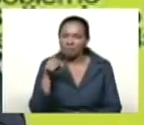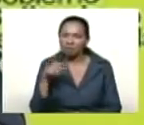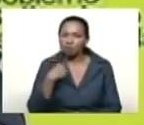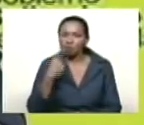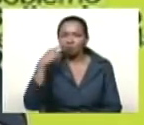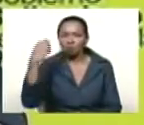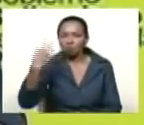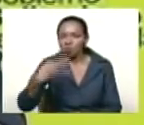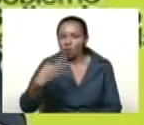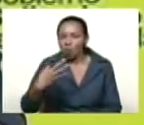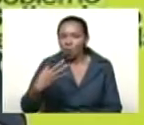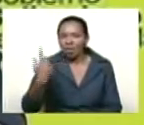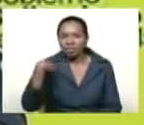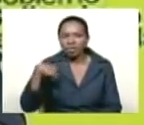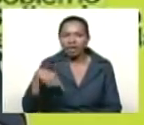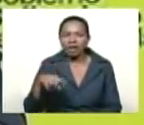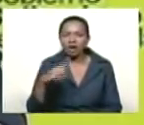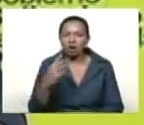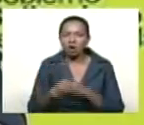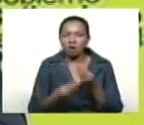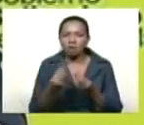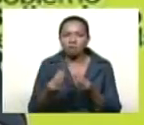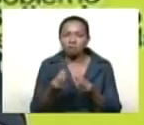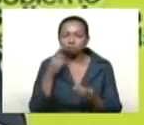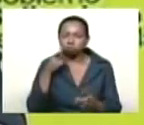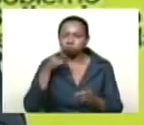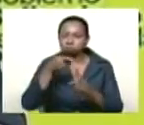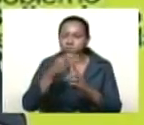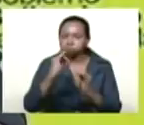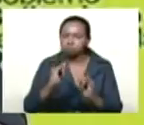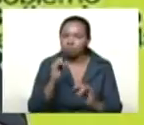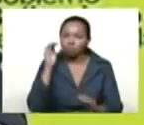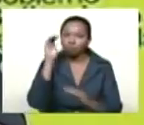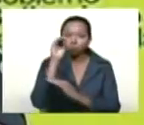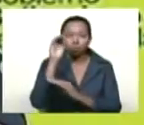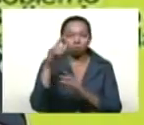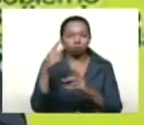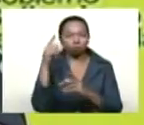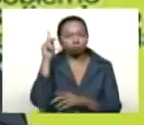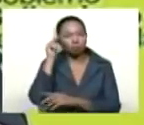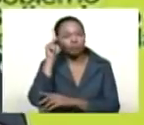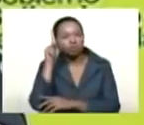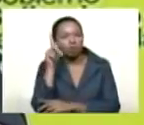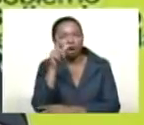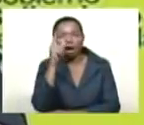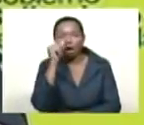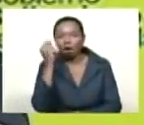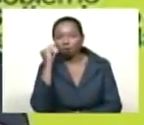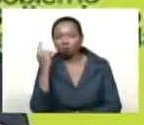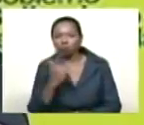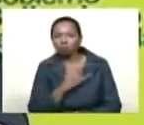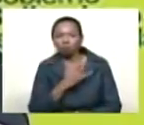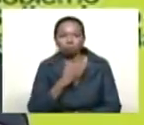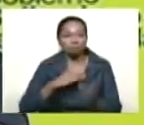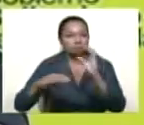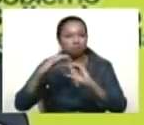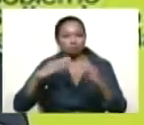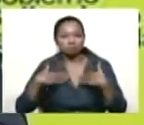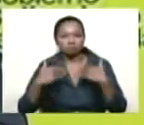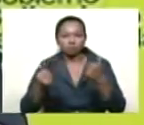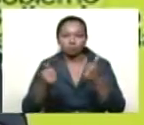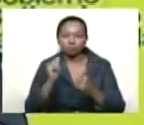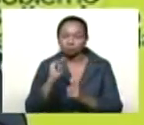seguro, tienen la vocación para ser futuros profesores y profesoras de la Universidad de las Ciencias de la